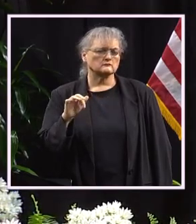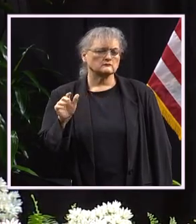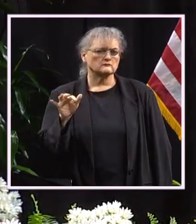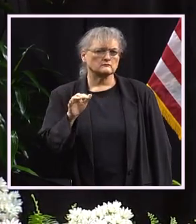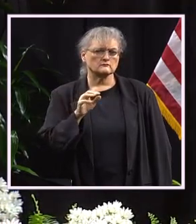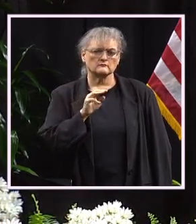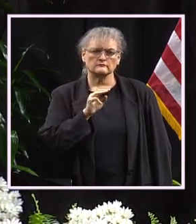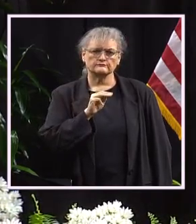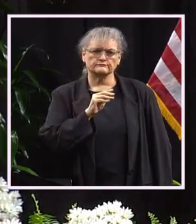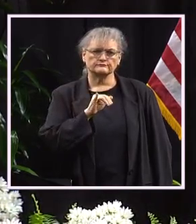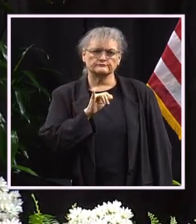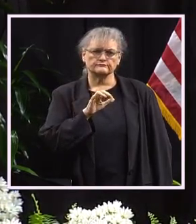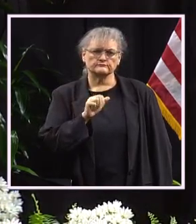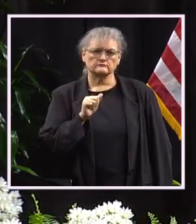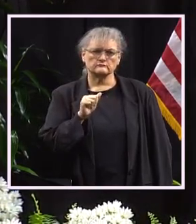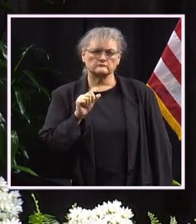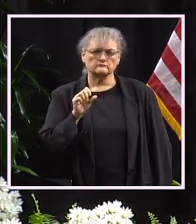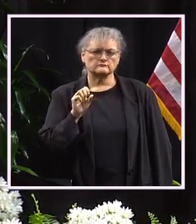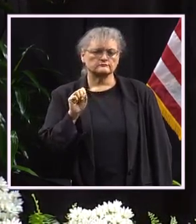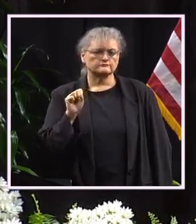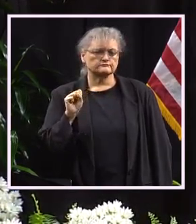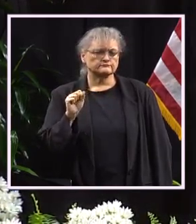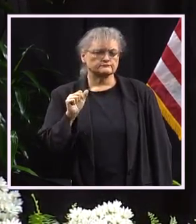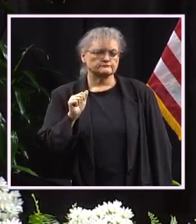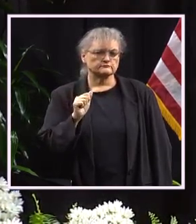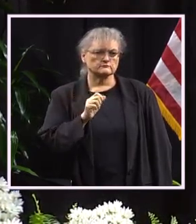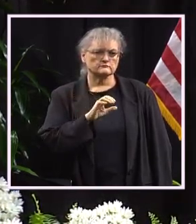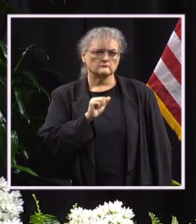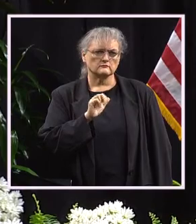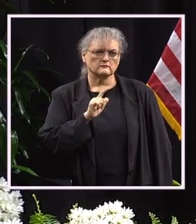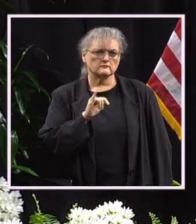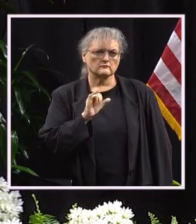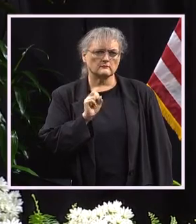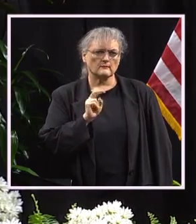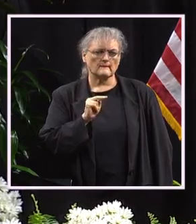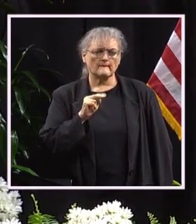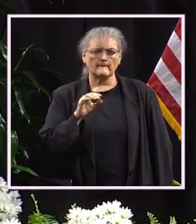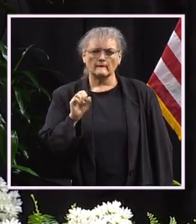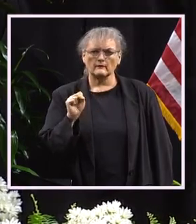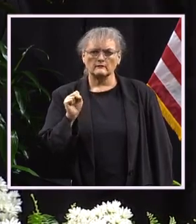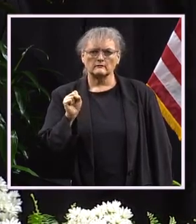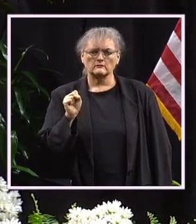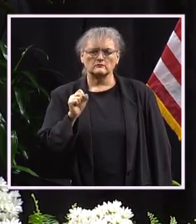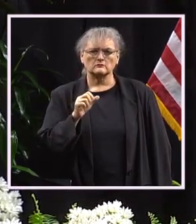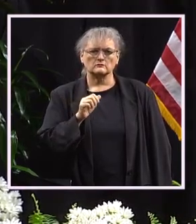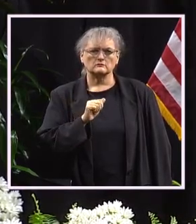Maya Elizabeth Saucedo, cum laude. Allison Marie Stewart, cum laude.